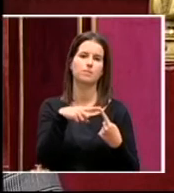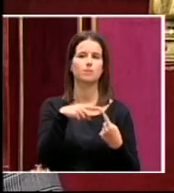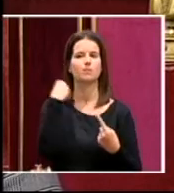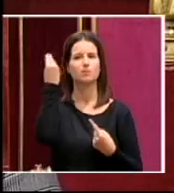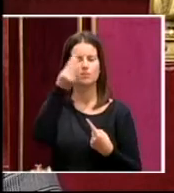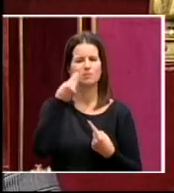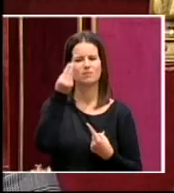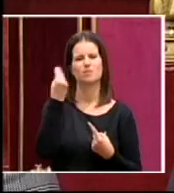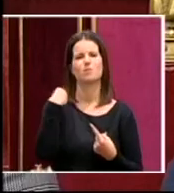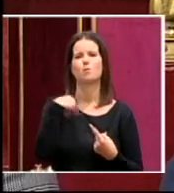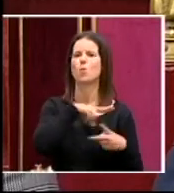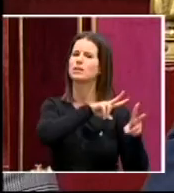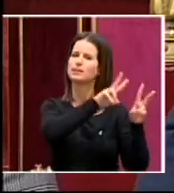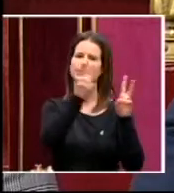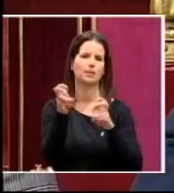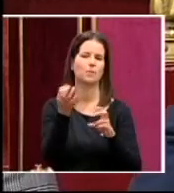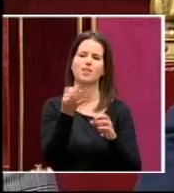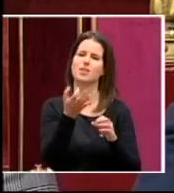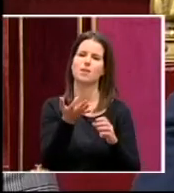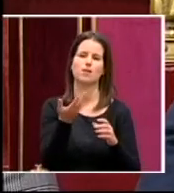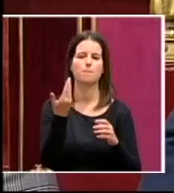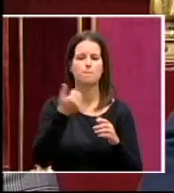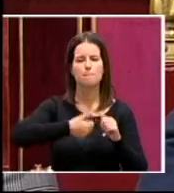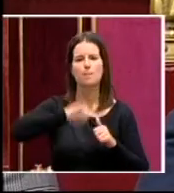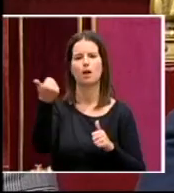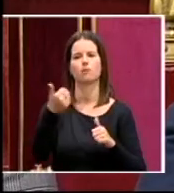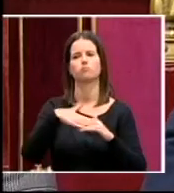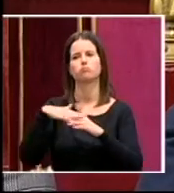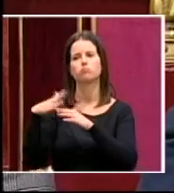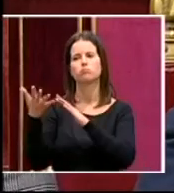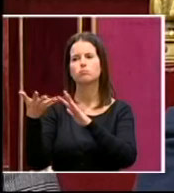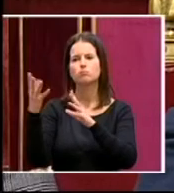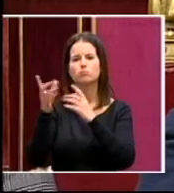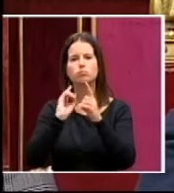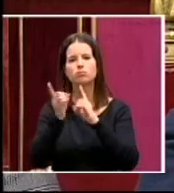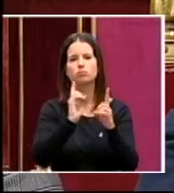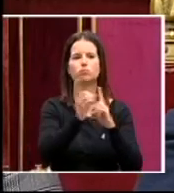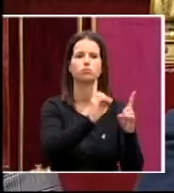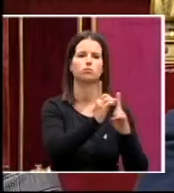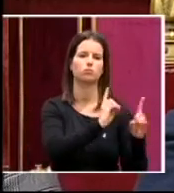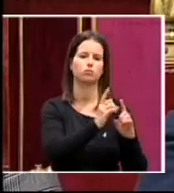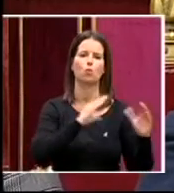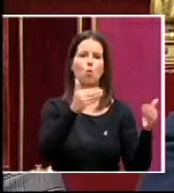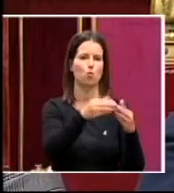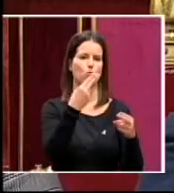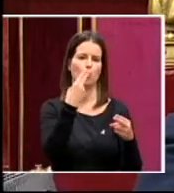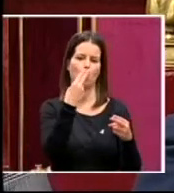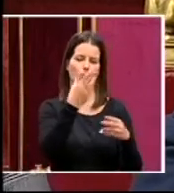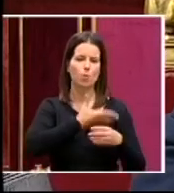estos asuntos tienen que venir con más diálogo con los grupos municipales por parte de la Concejalía de Derechos